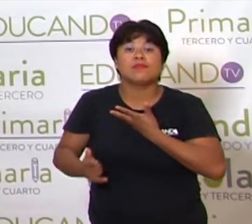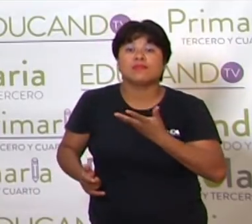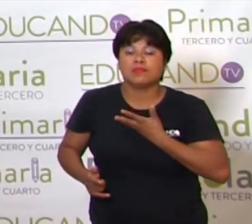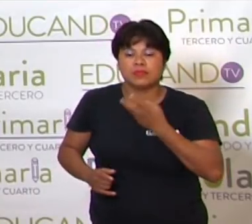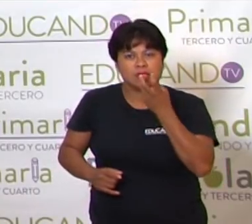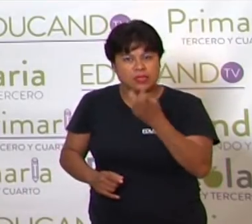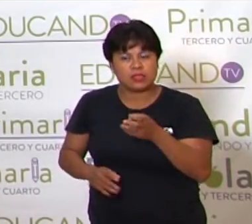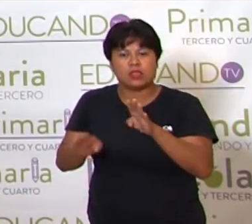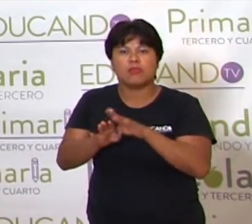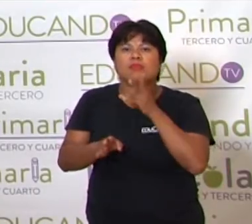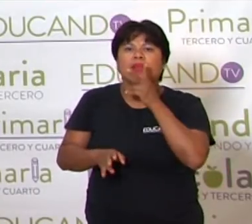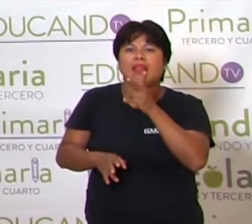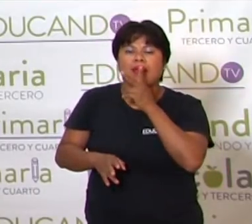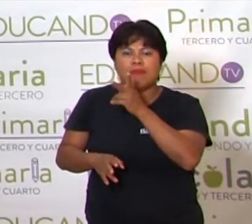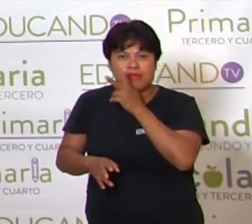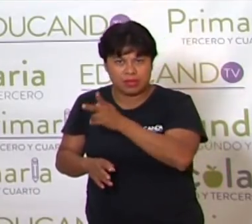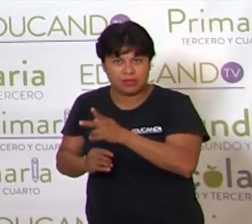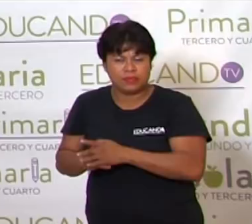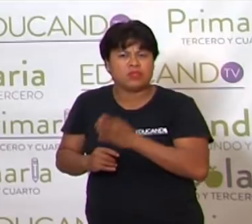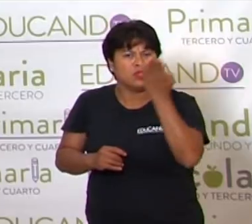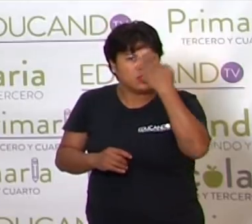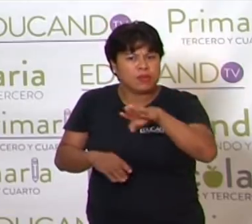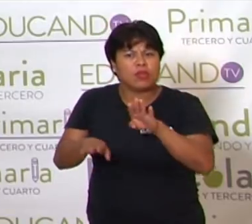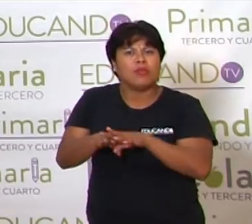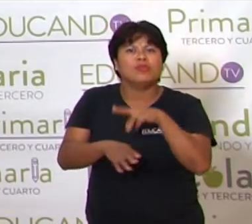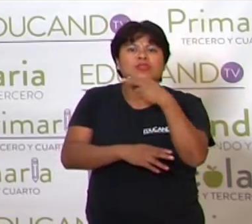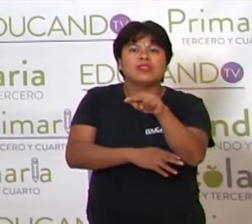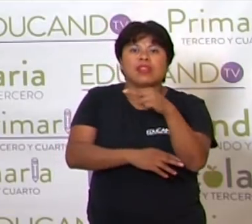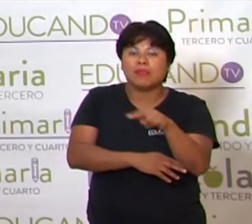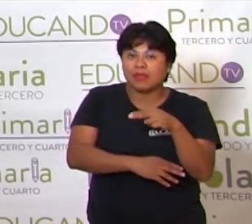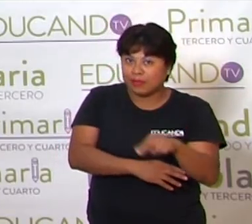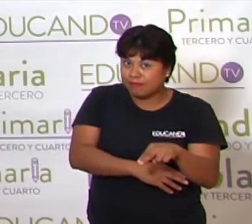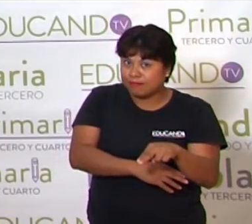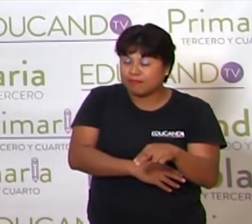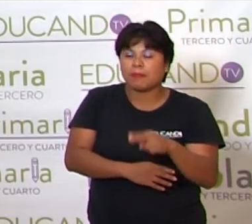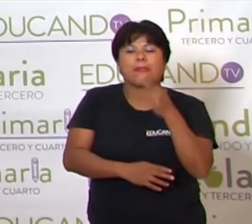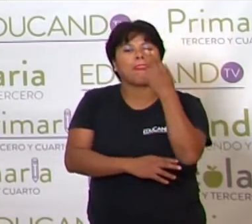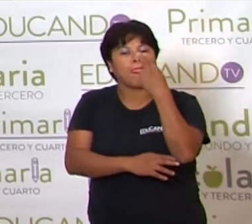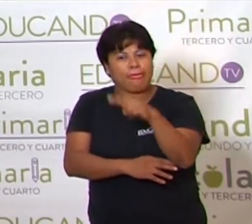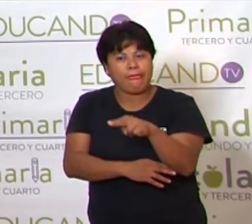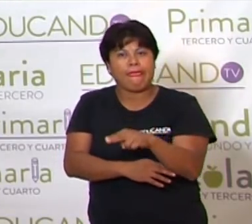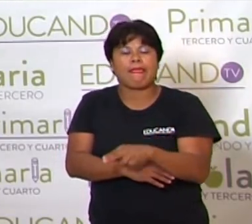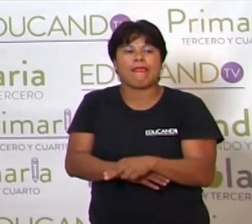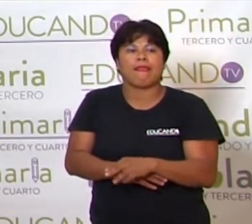este tipo de palabras, ¿verdad? ¿Saben cómo se llaman? Se llaman